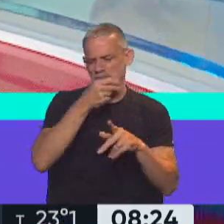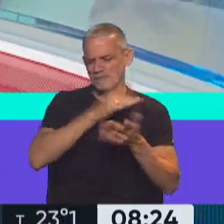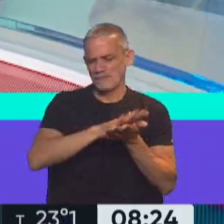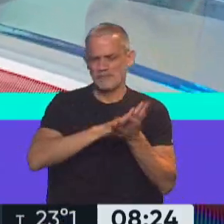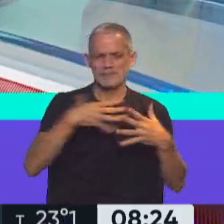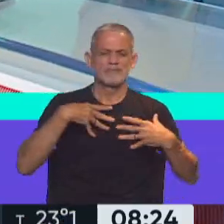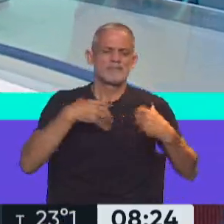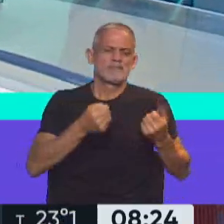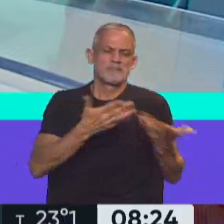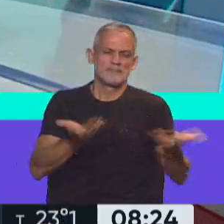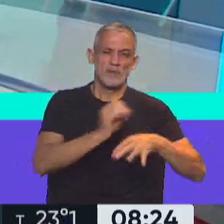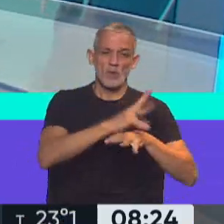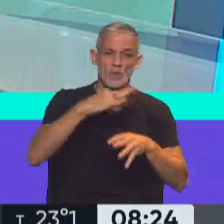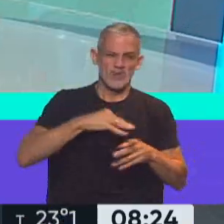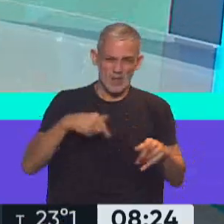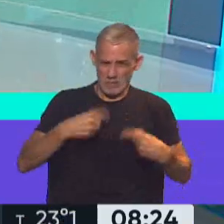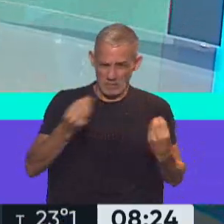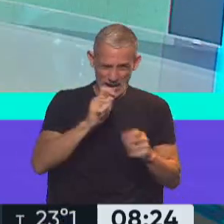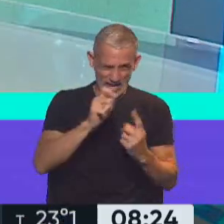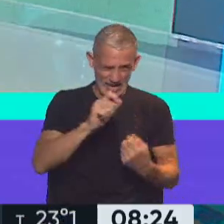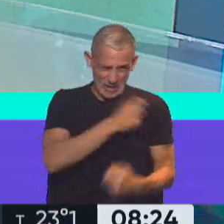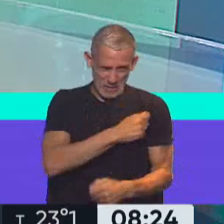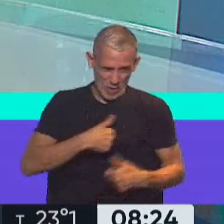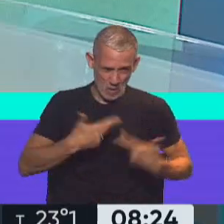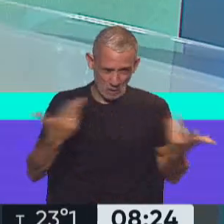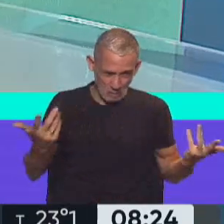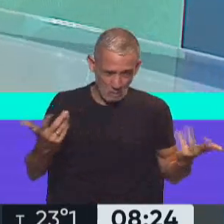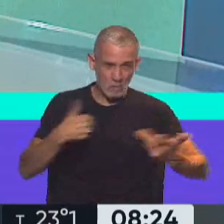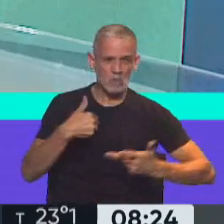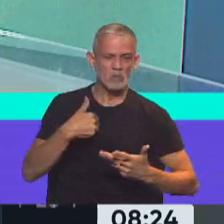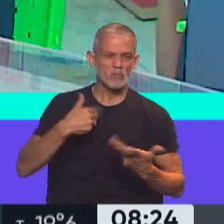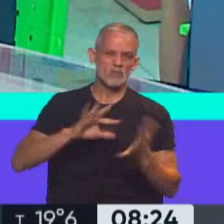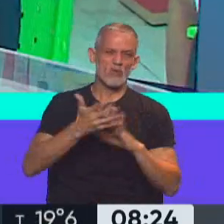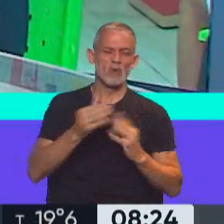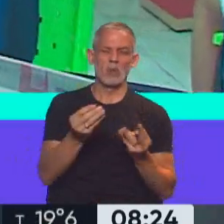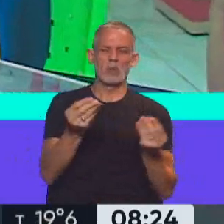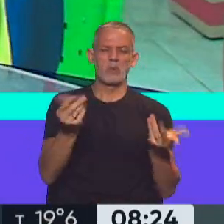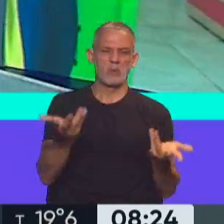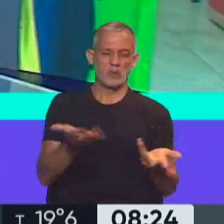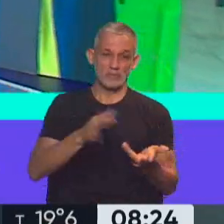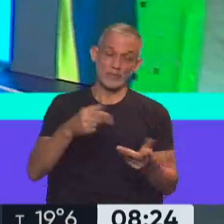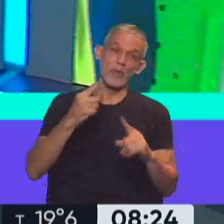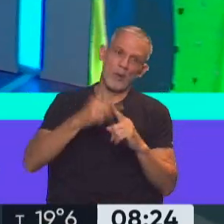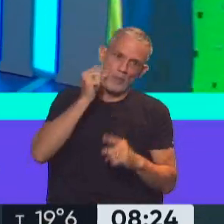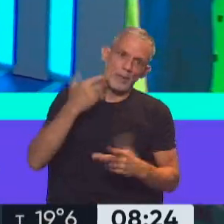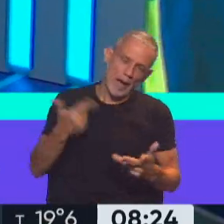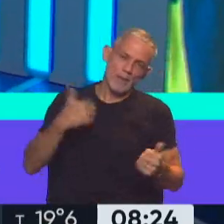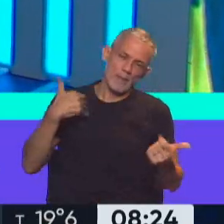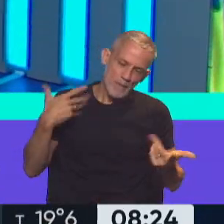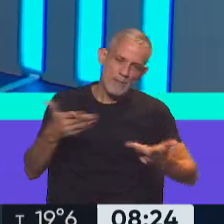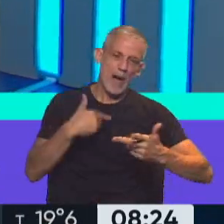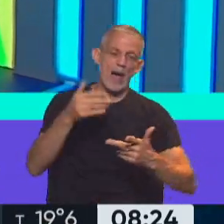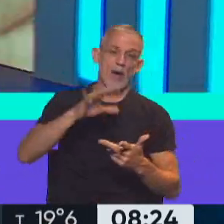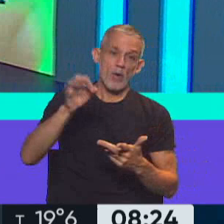base puede decir, ¿y yo para qué me voy a vacunar si lo más probable es que tenga una forma leve o asintomática? Por tu viejo o tu vieja, ¿no? Claro. No solo